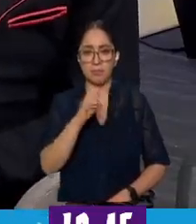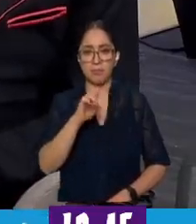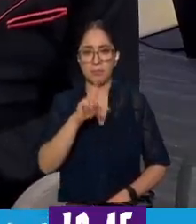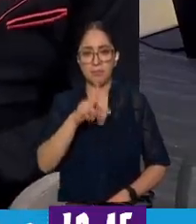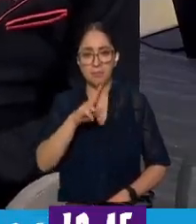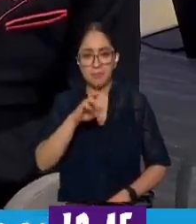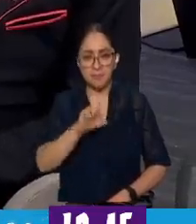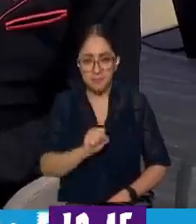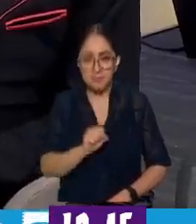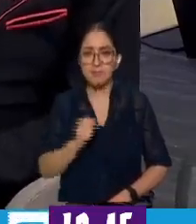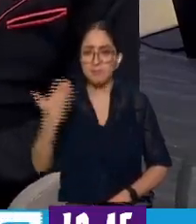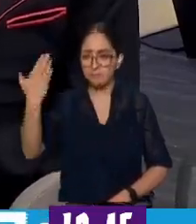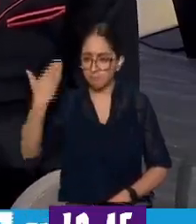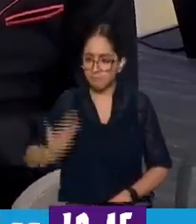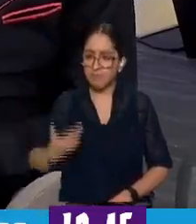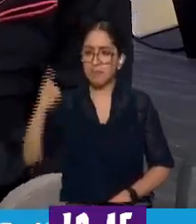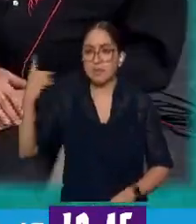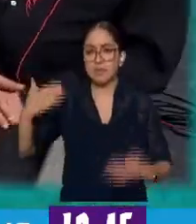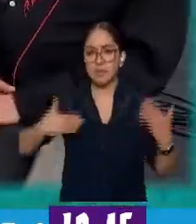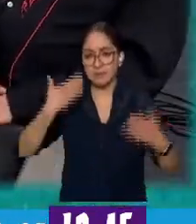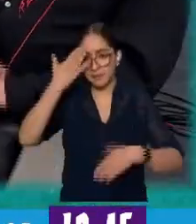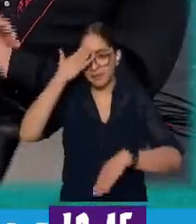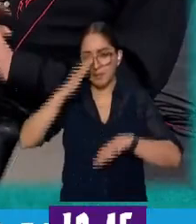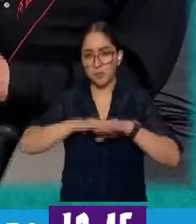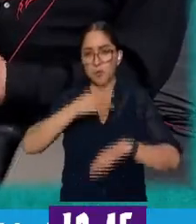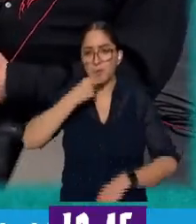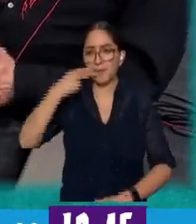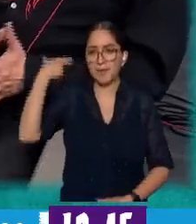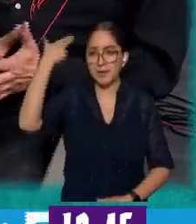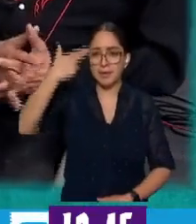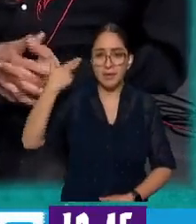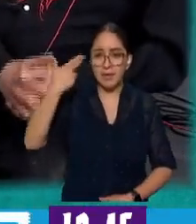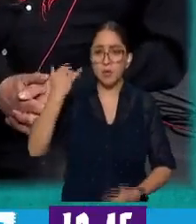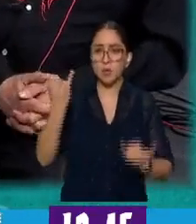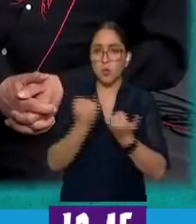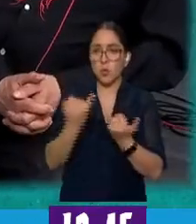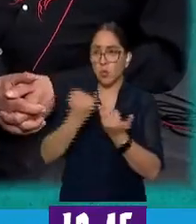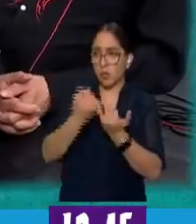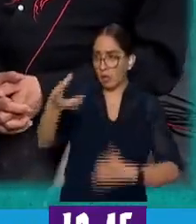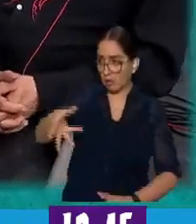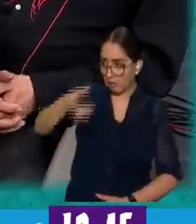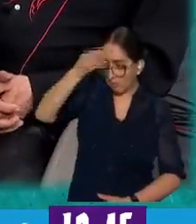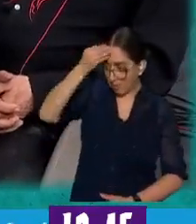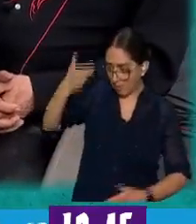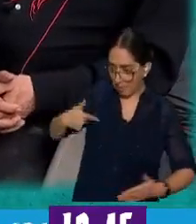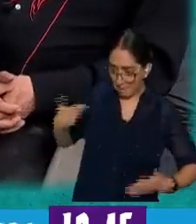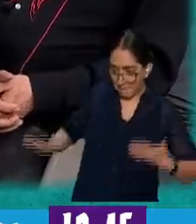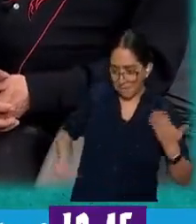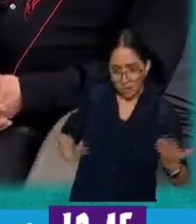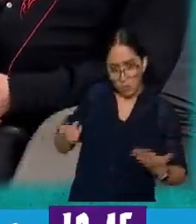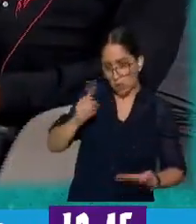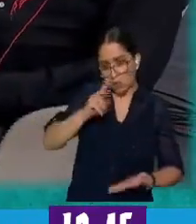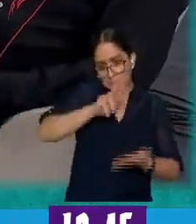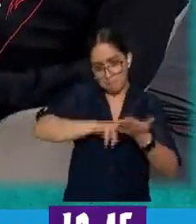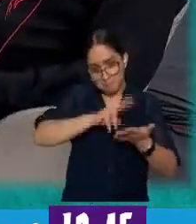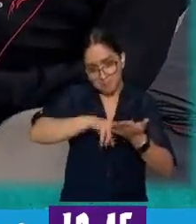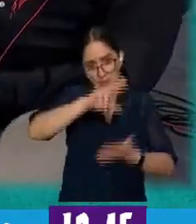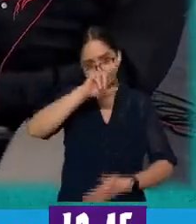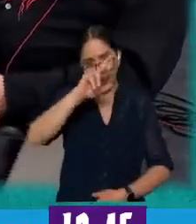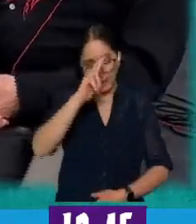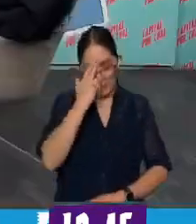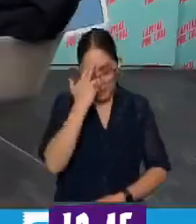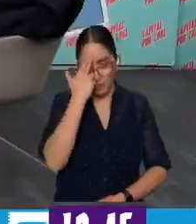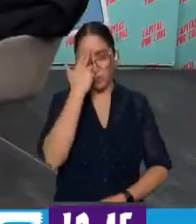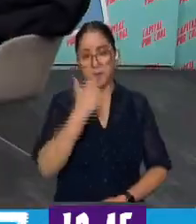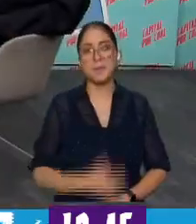una celebración al rey del rock and roll, porque no es un show de imitación, no es un show, es una homenaje. Celebración, un homenaje. Ahí